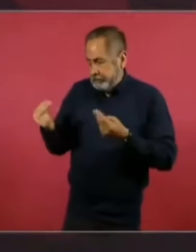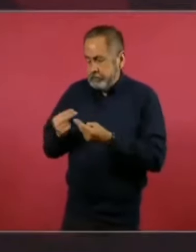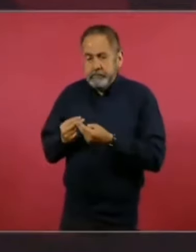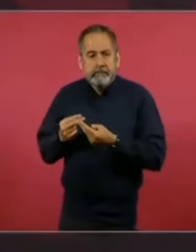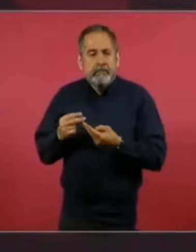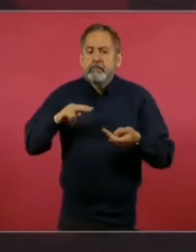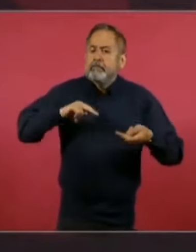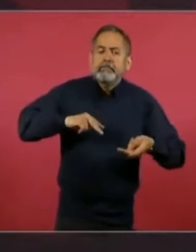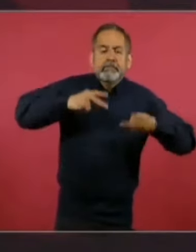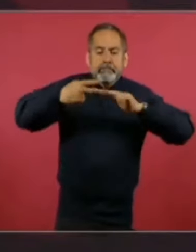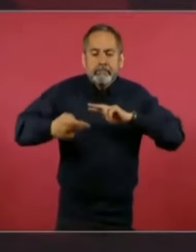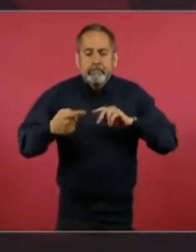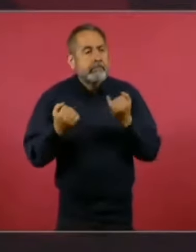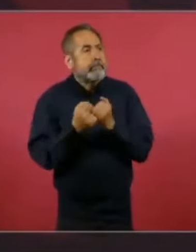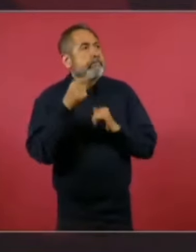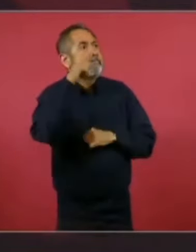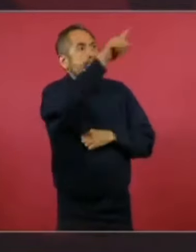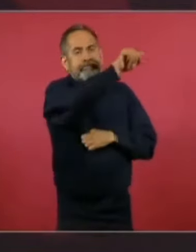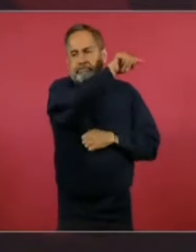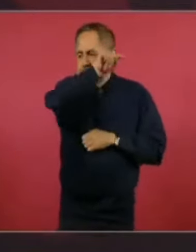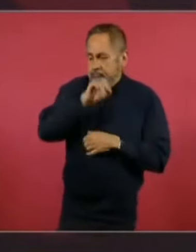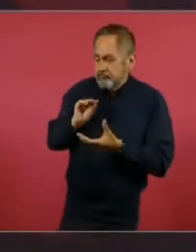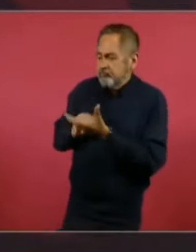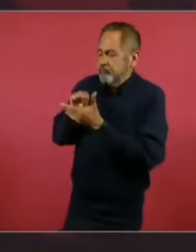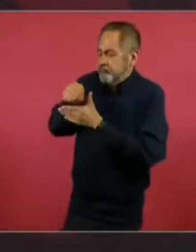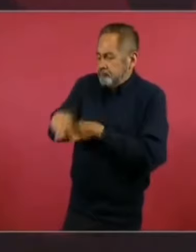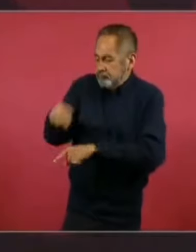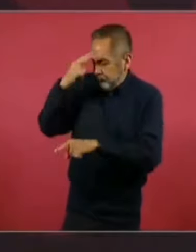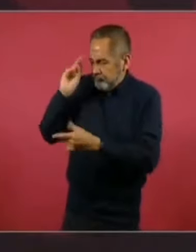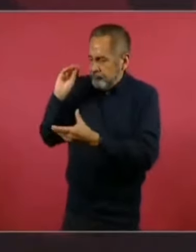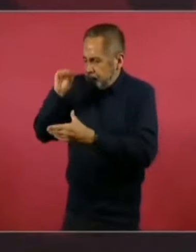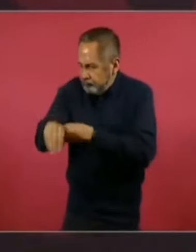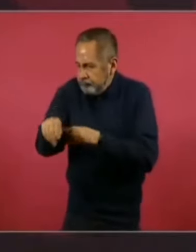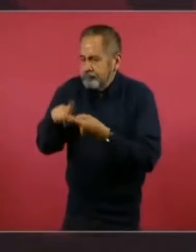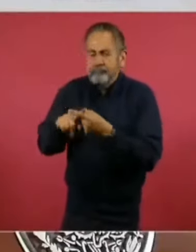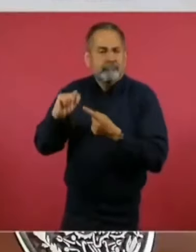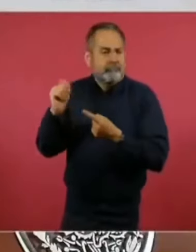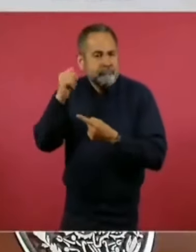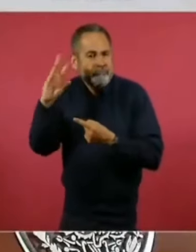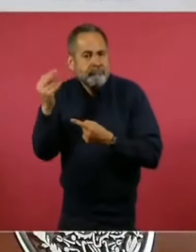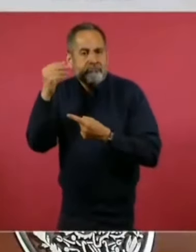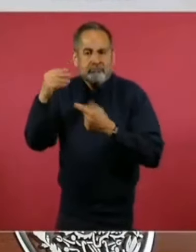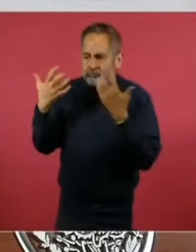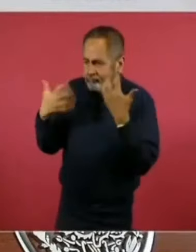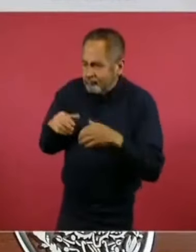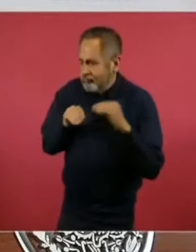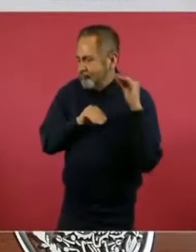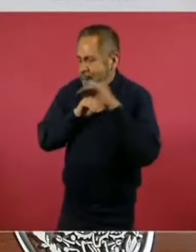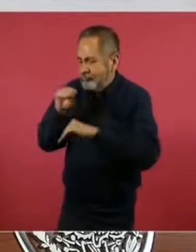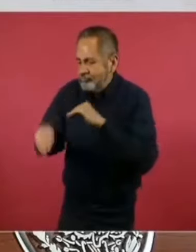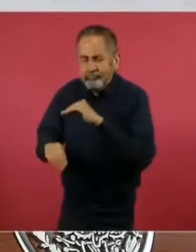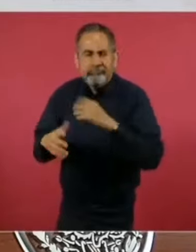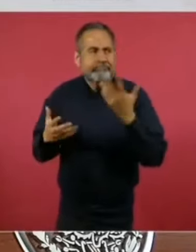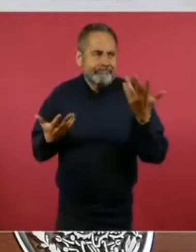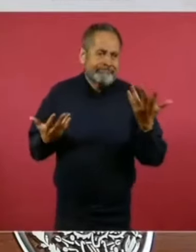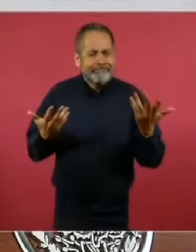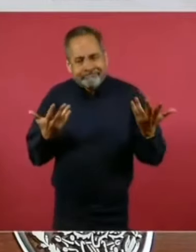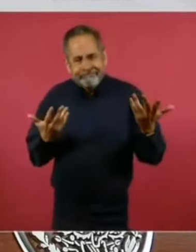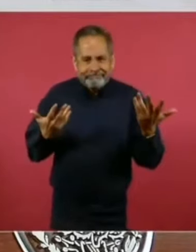las inversiones de Estados Unidos y de la tecnología de Estados Unidos,